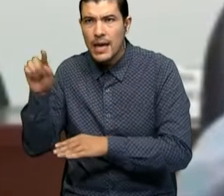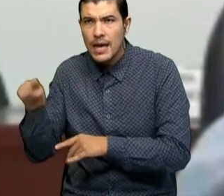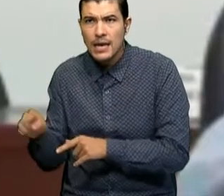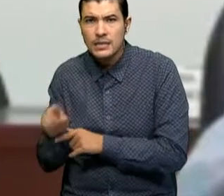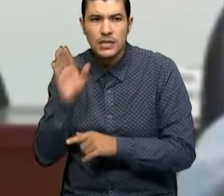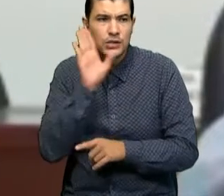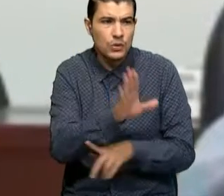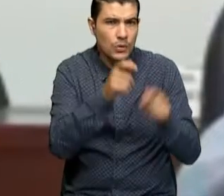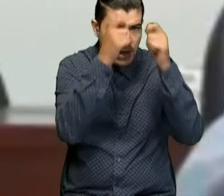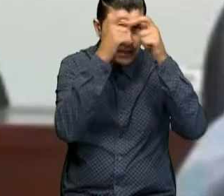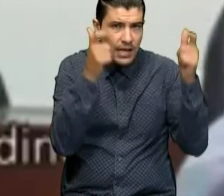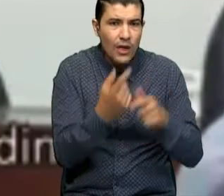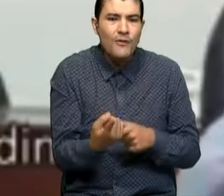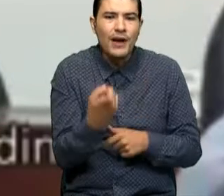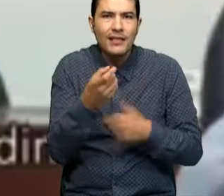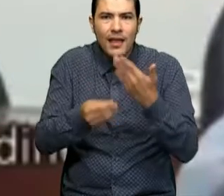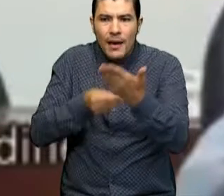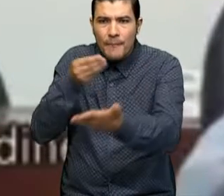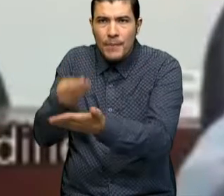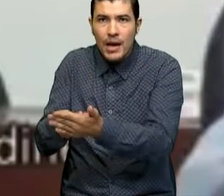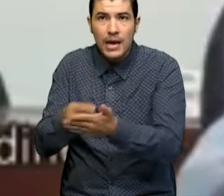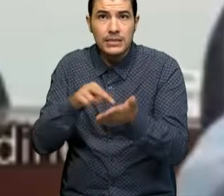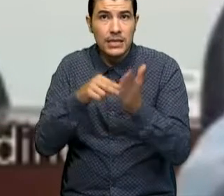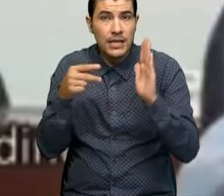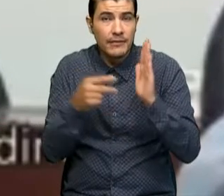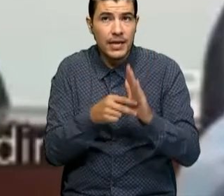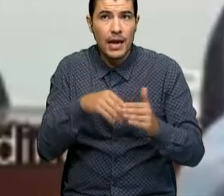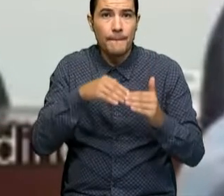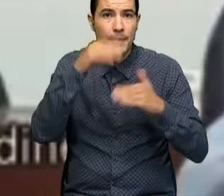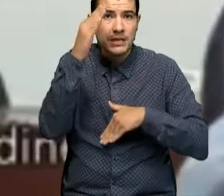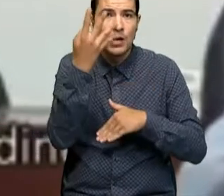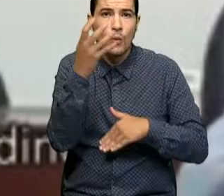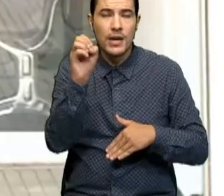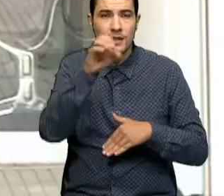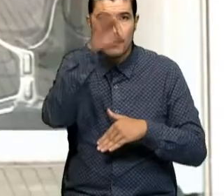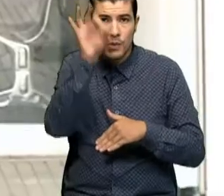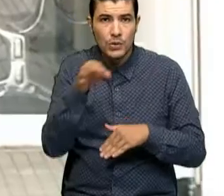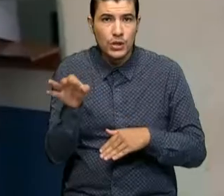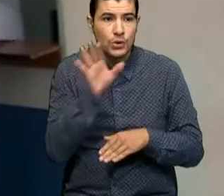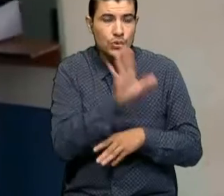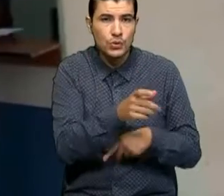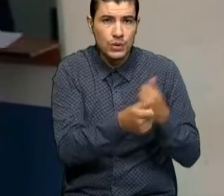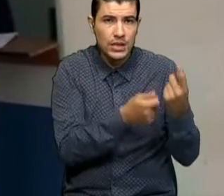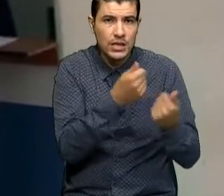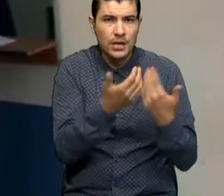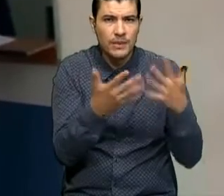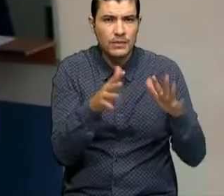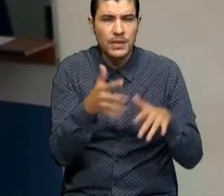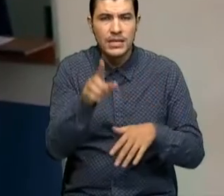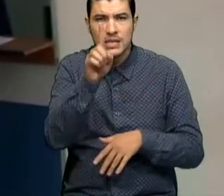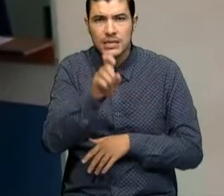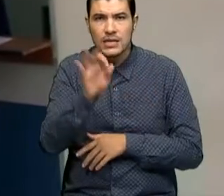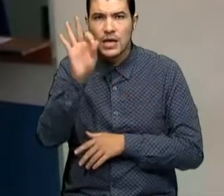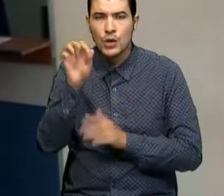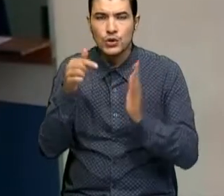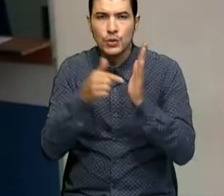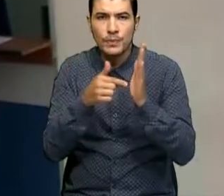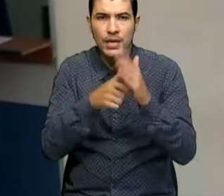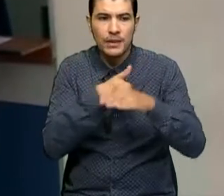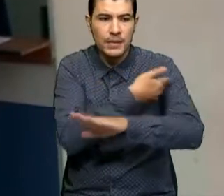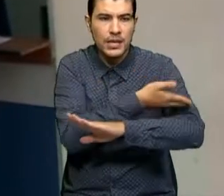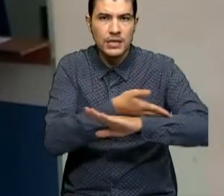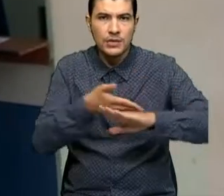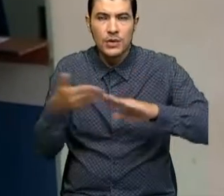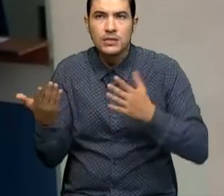EPS y el Estado. Estamos hablando que más del 40% de estos dineros, que son alrededor de 68 mil millones de pesos,